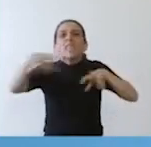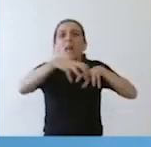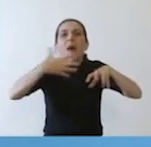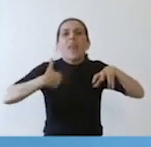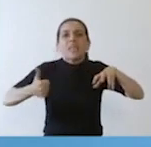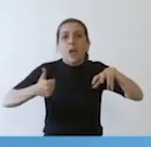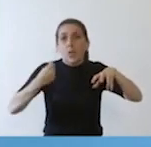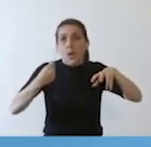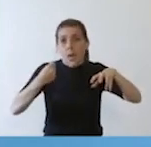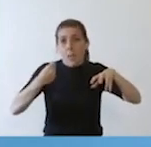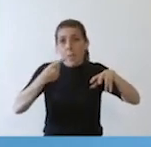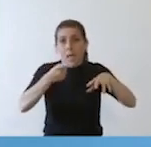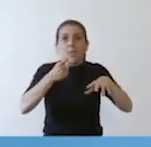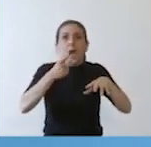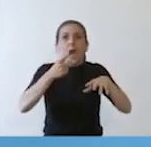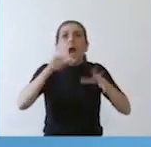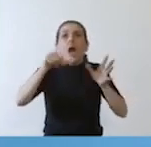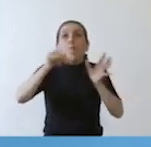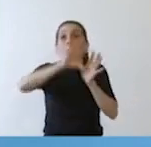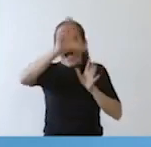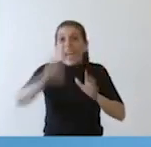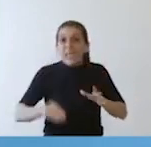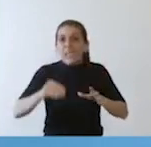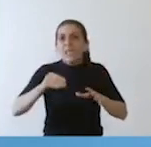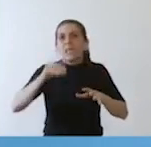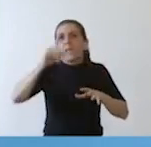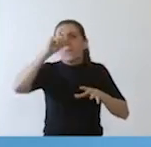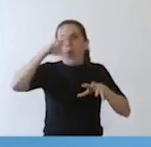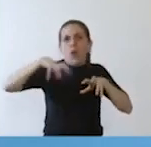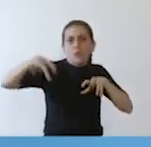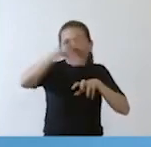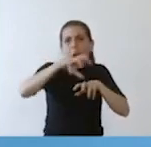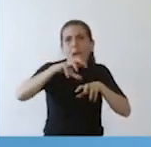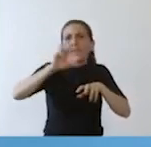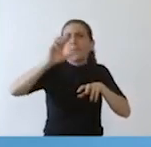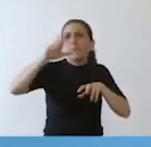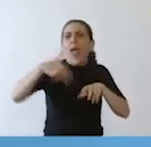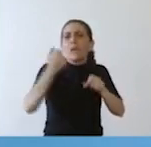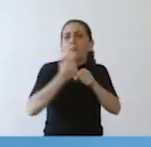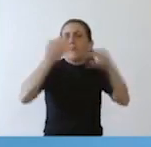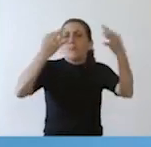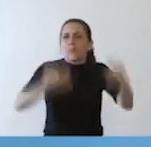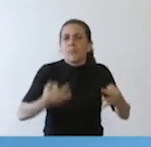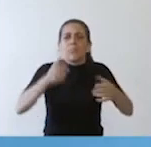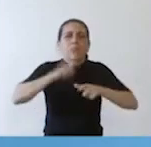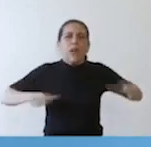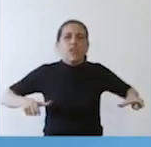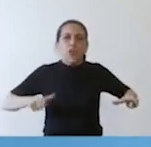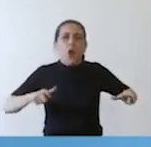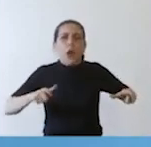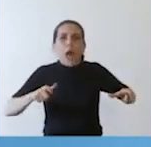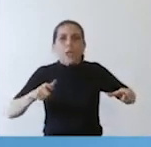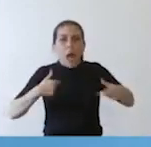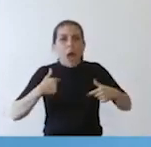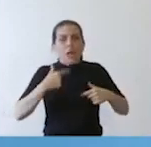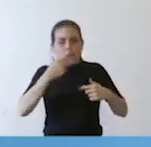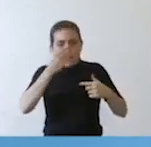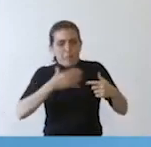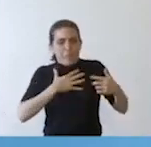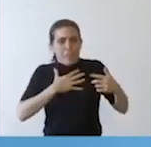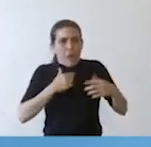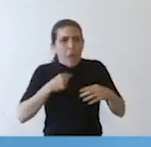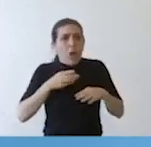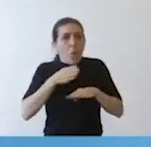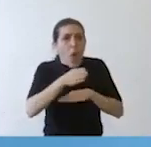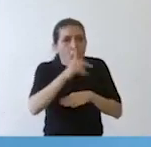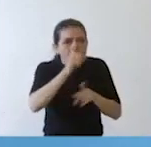el país tenga un buen plan, que la población conozca a dónde consultar, que no ponga en riesgo a los demás y que no ponga